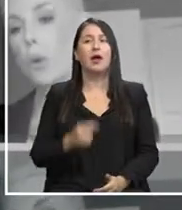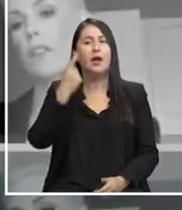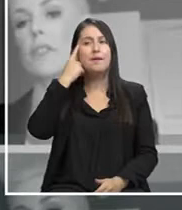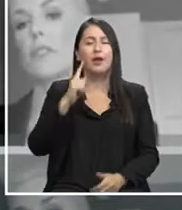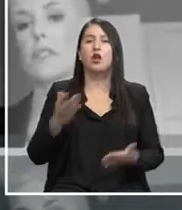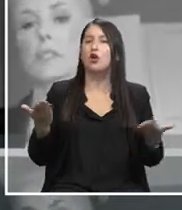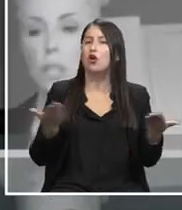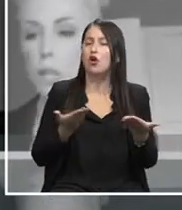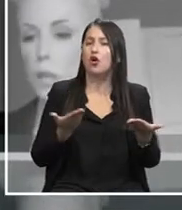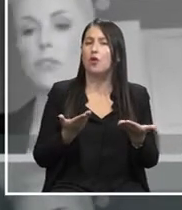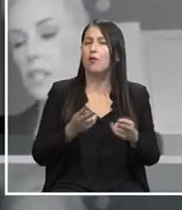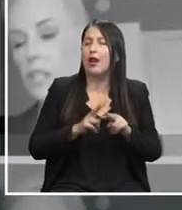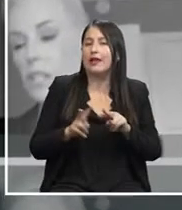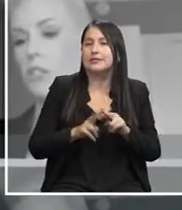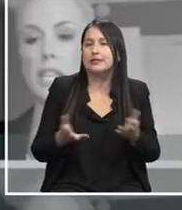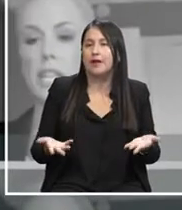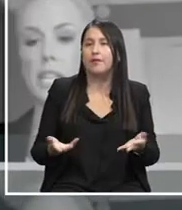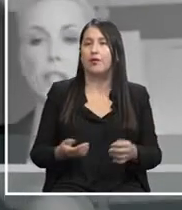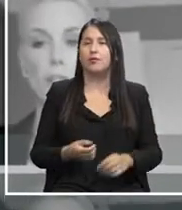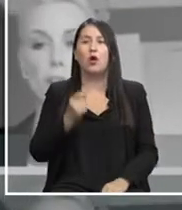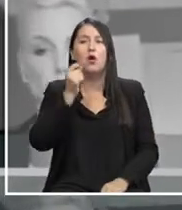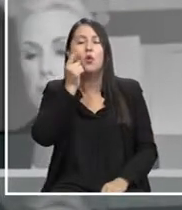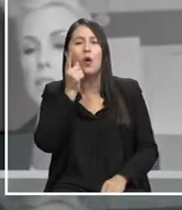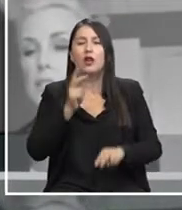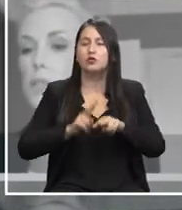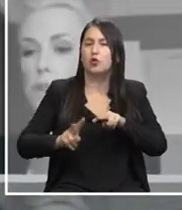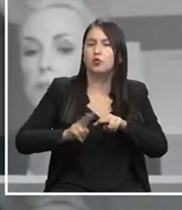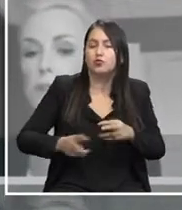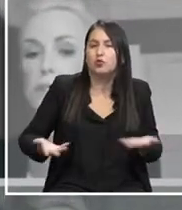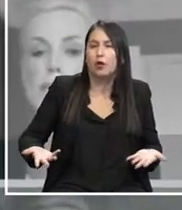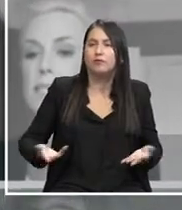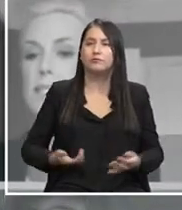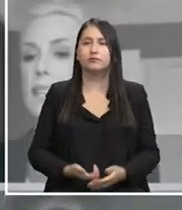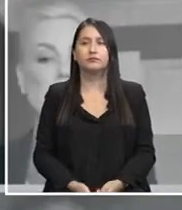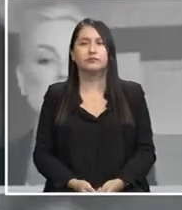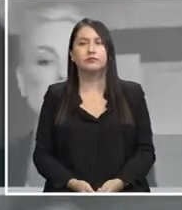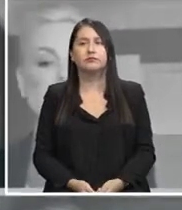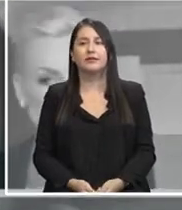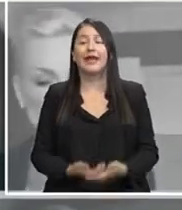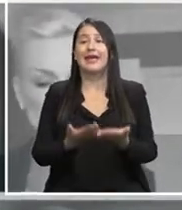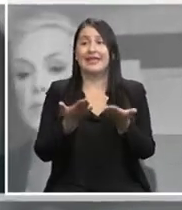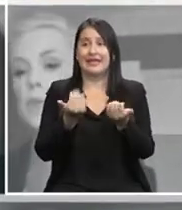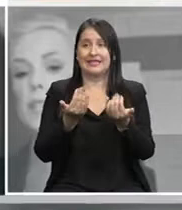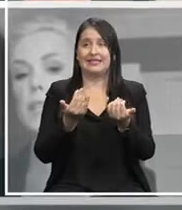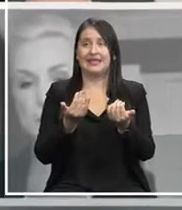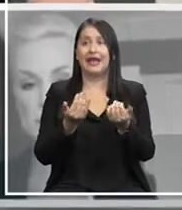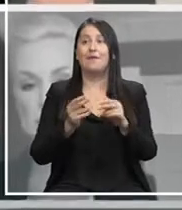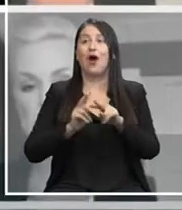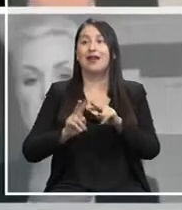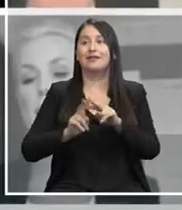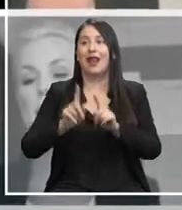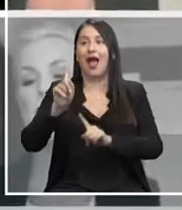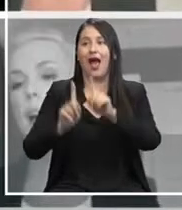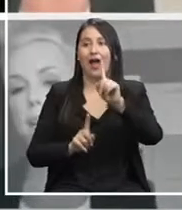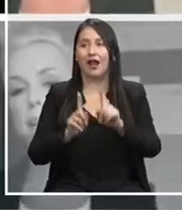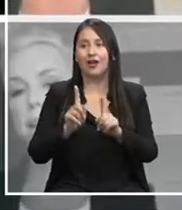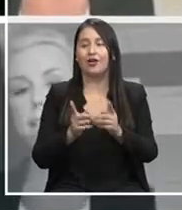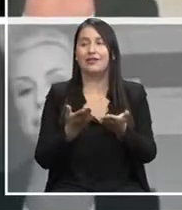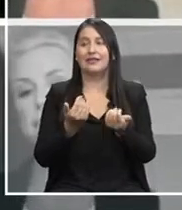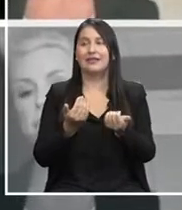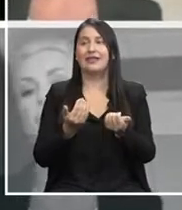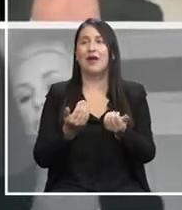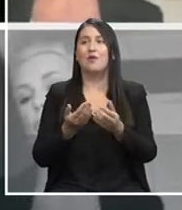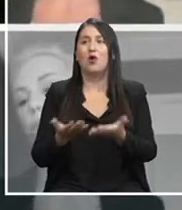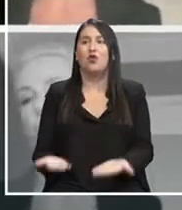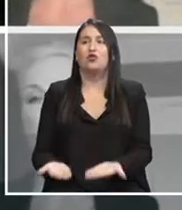los provocamos? Levels, global, ¿cuáles regional, son las soluciones? Local, it's not going necesitamos to be easy, acción y necesitamos toneladas de ella en todos and